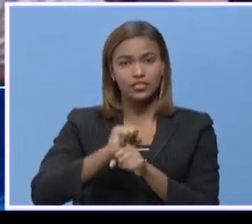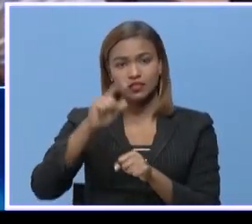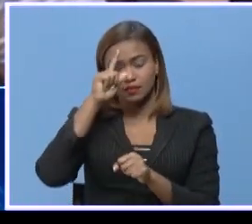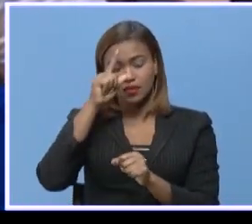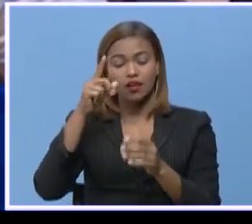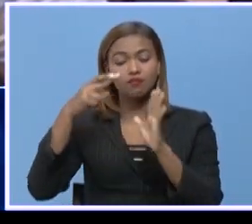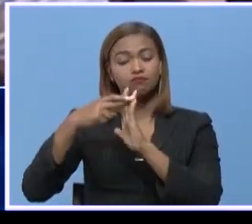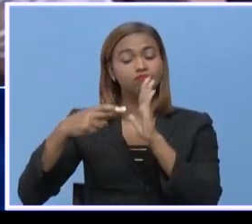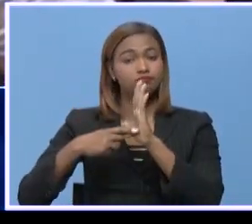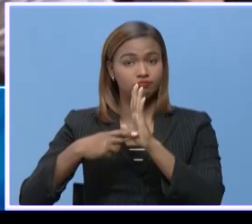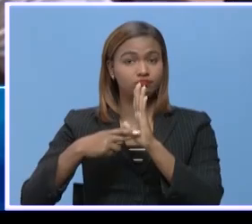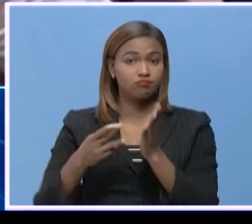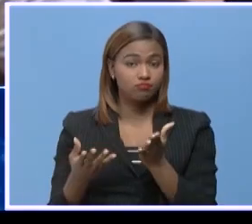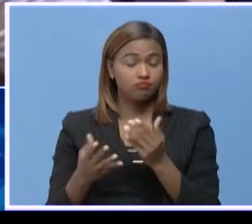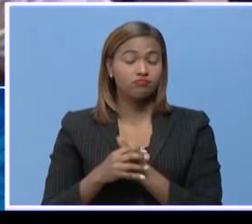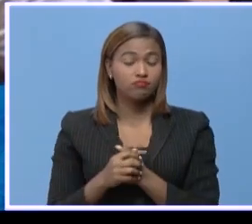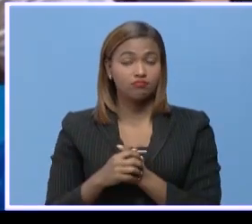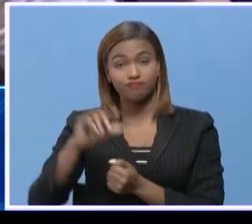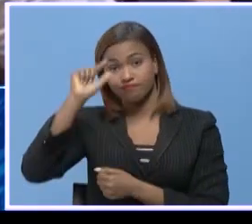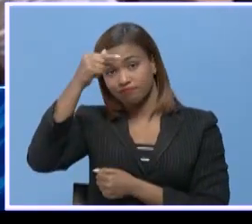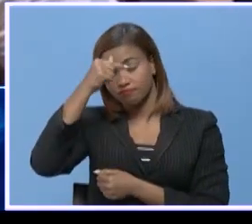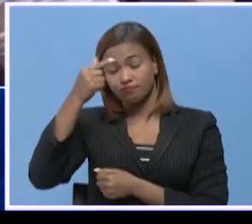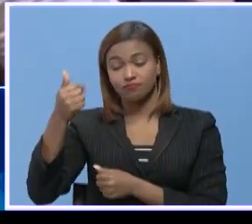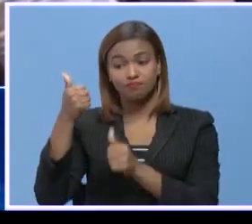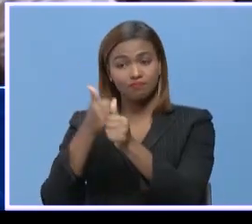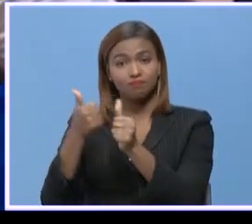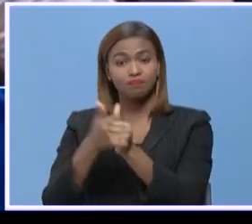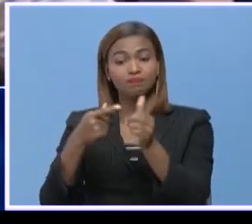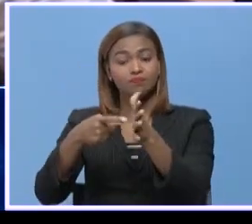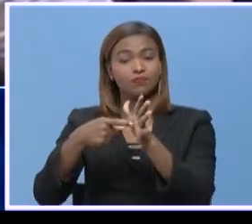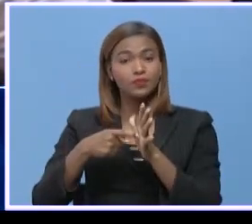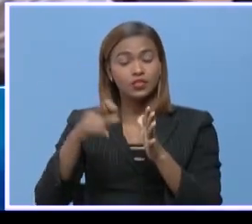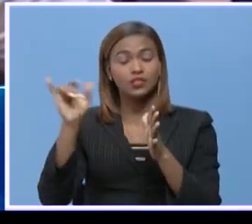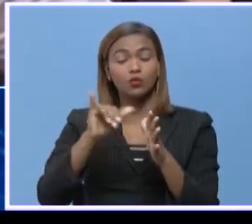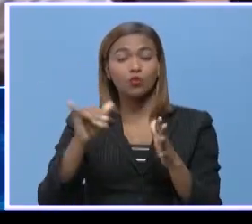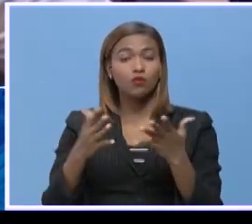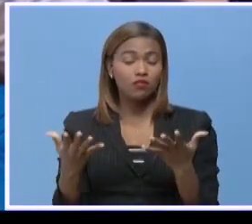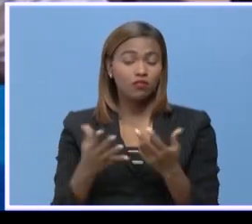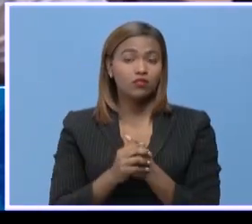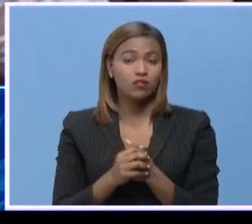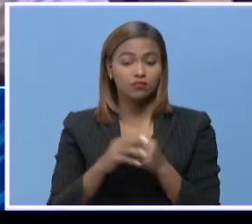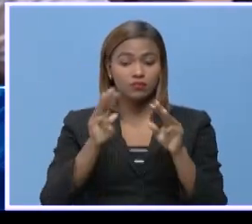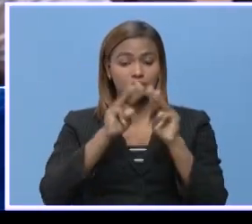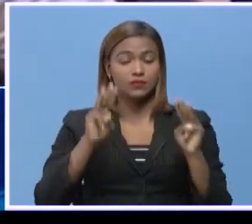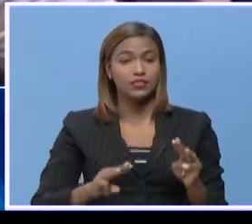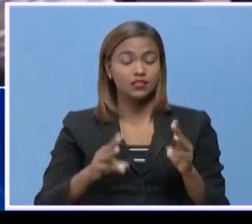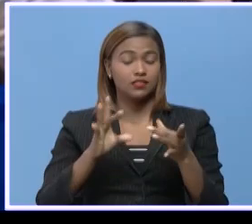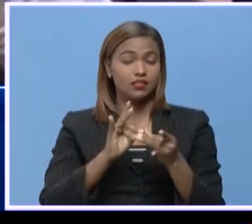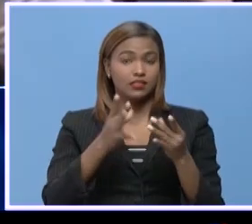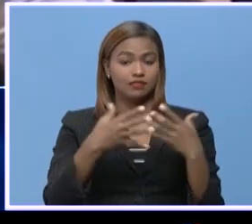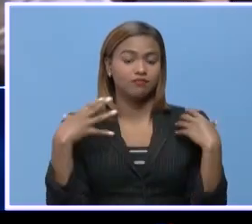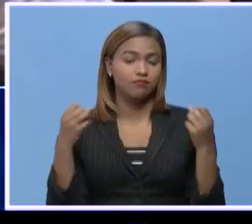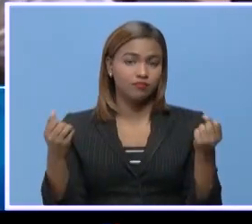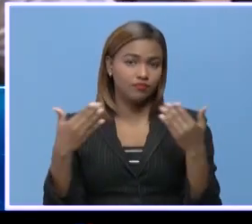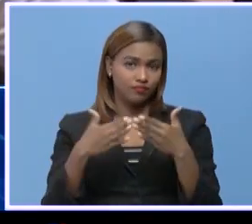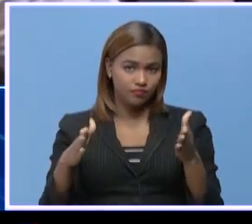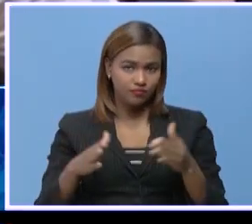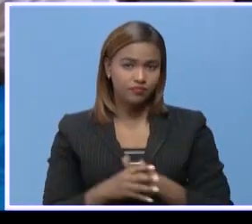el protocolo que el gobierno mismo nos ha exigido y el Ministerio de Salud